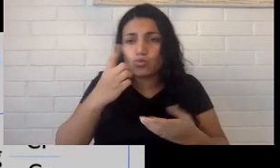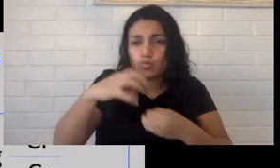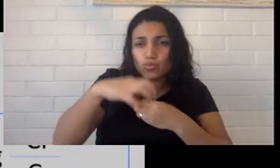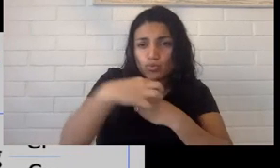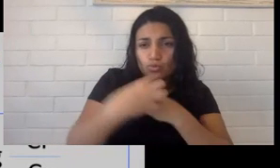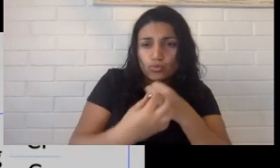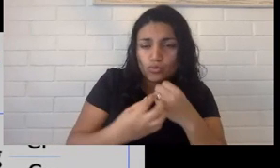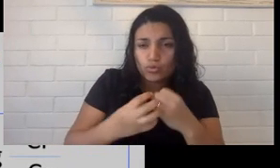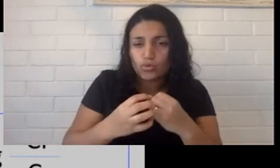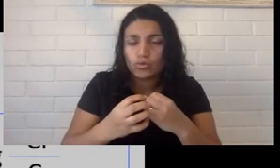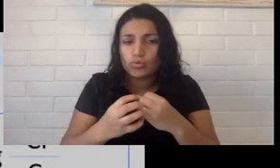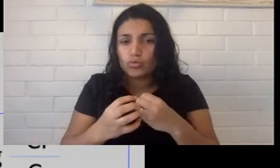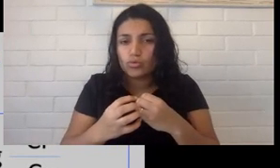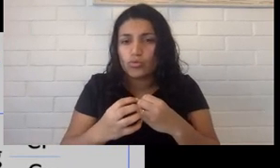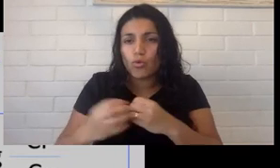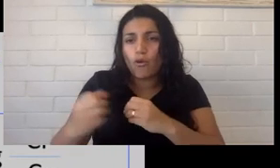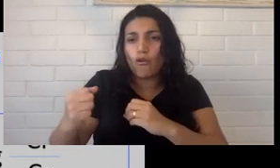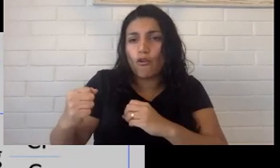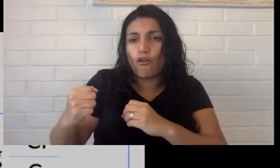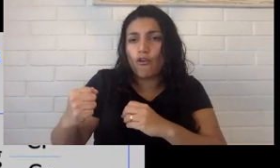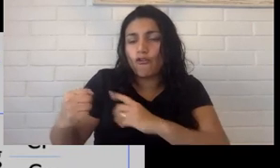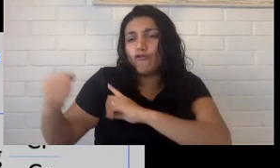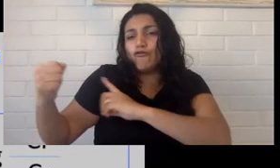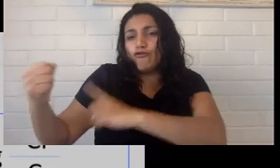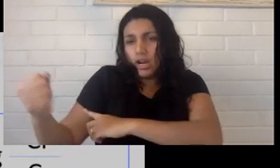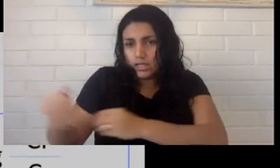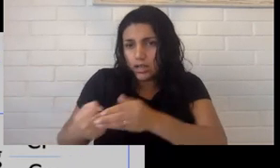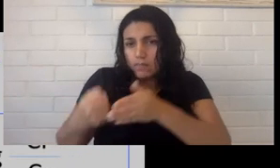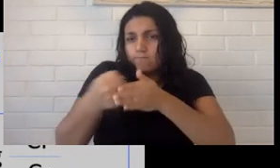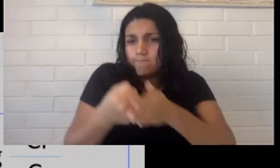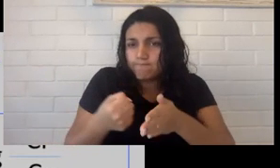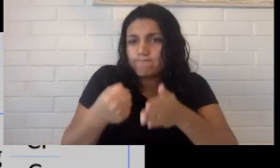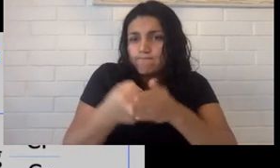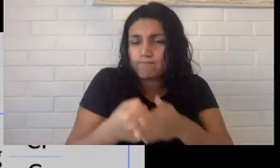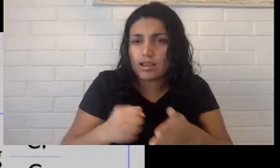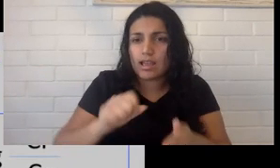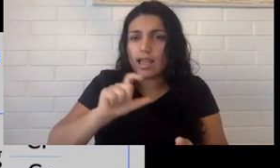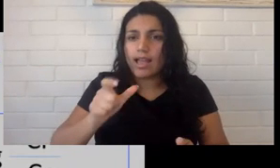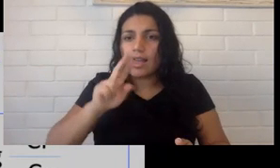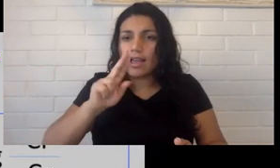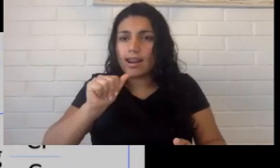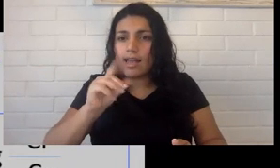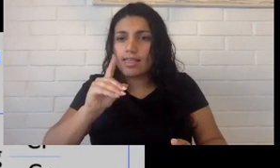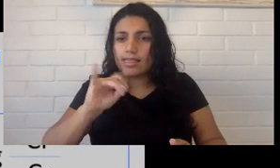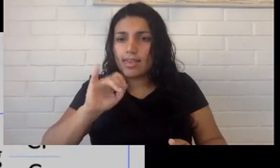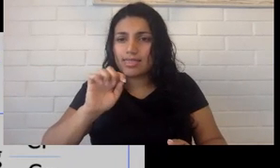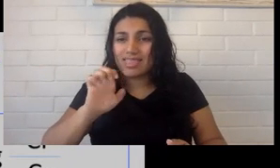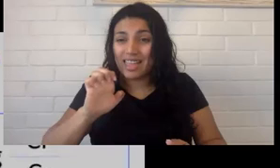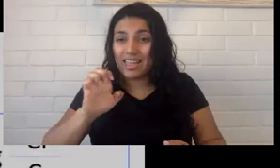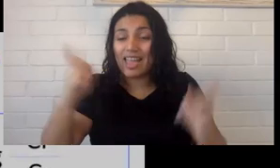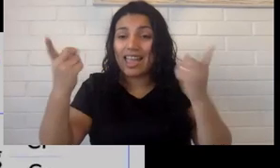a estar representado por estas fuerzas impulsoras que habíamos mencionado, que eran el gradiente eléctrico y el gradiente de concentración.